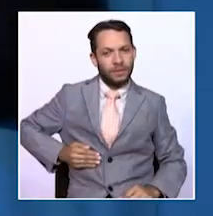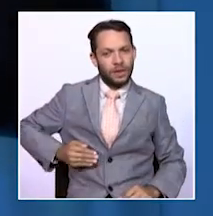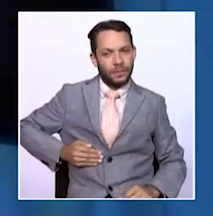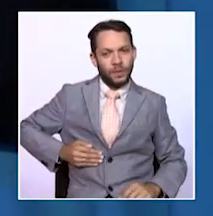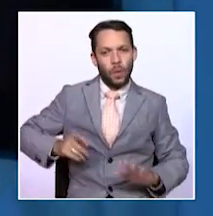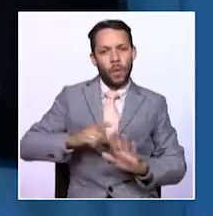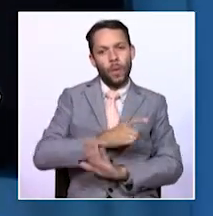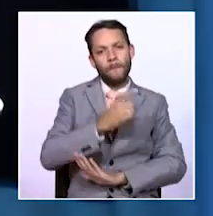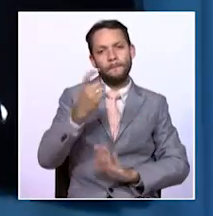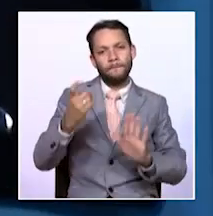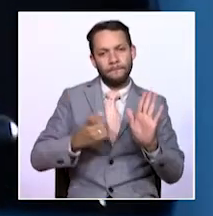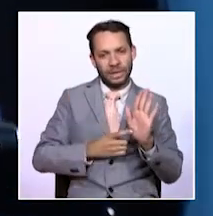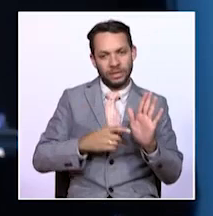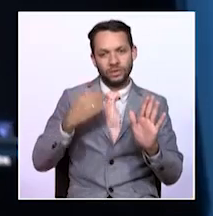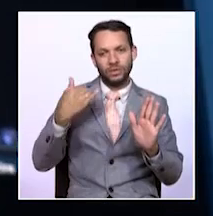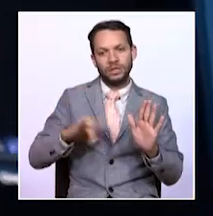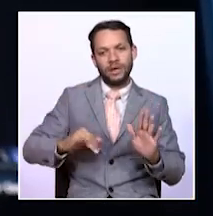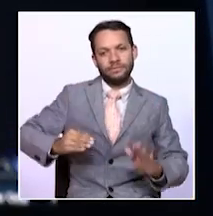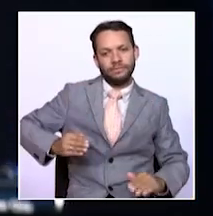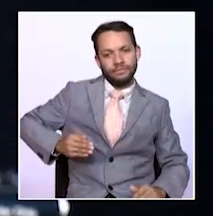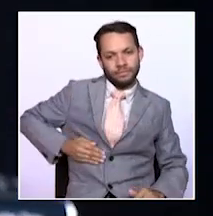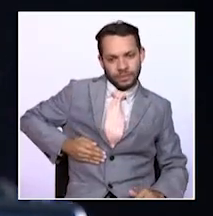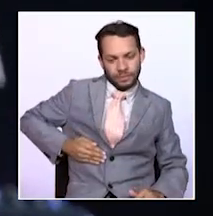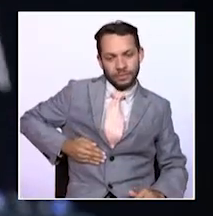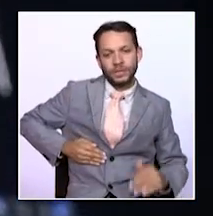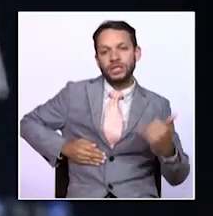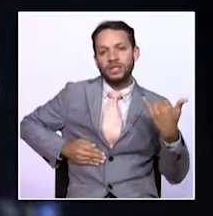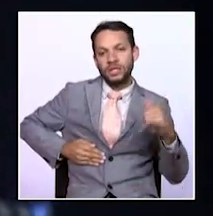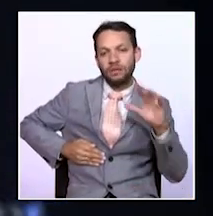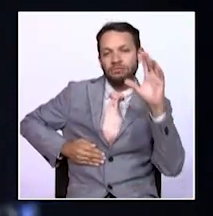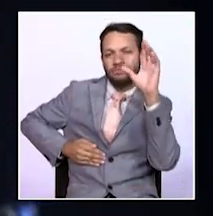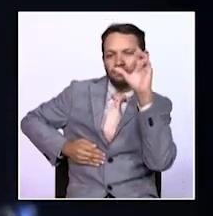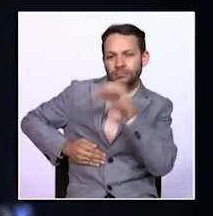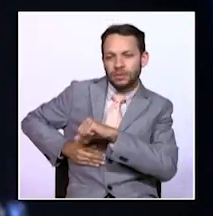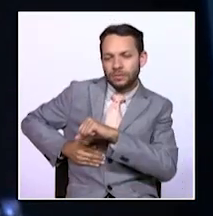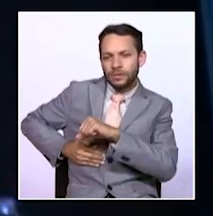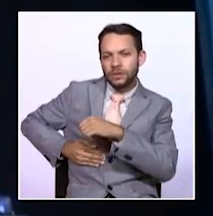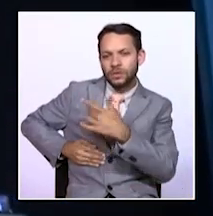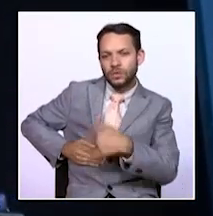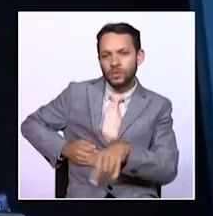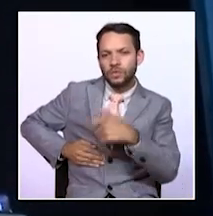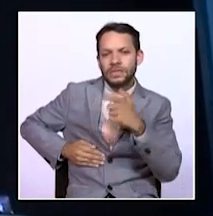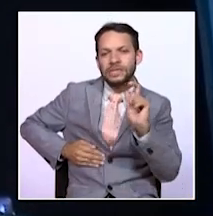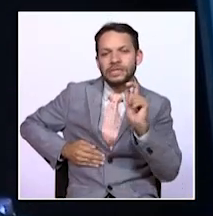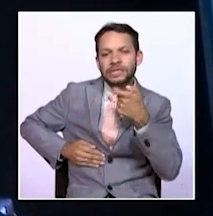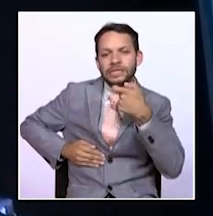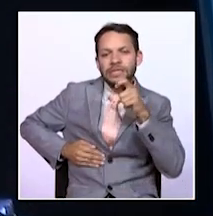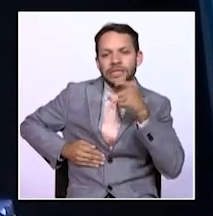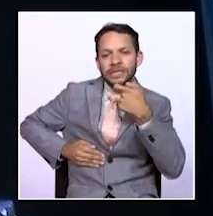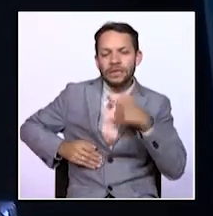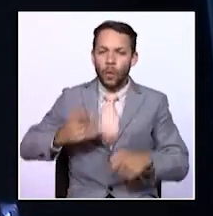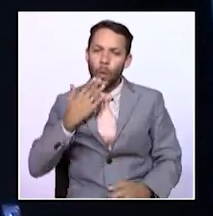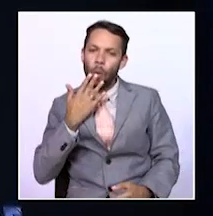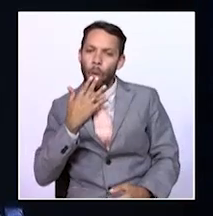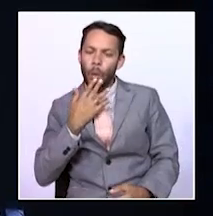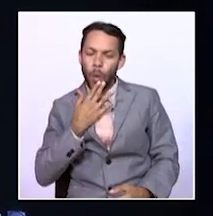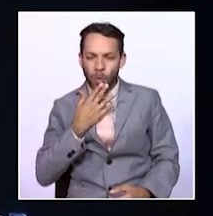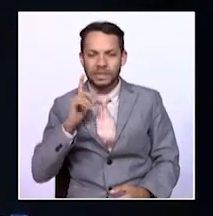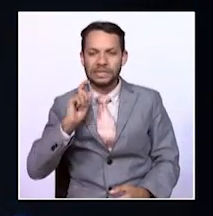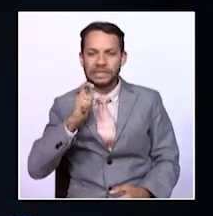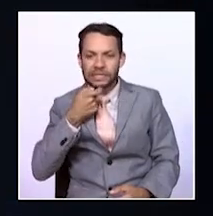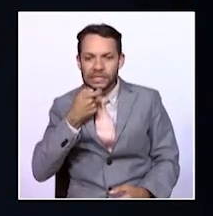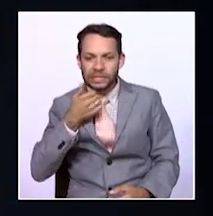y apreciamos cómo hay un aumento, digamos, del tono de gris, empieza a darnos un tono